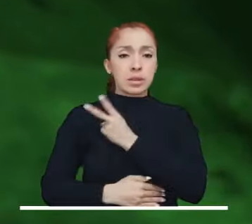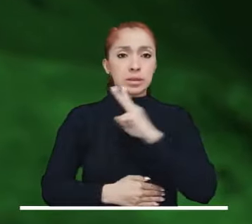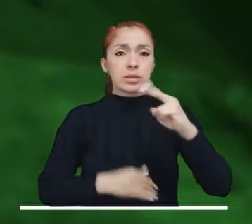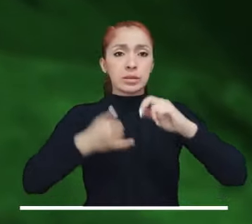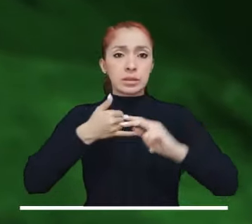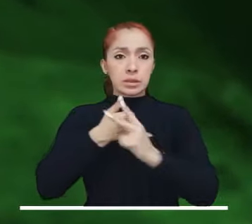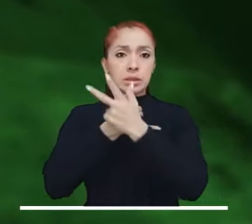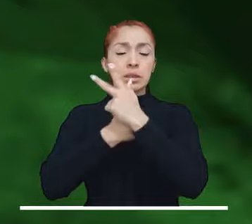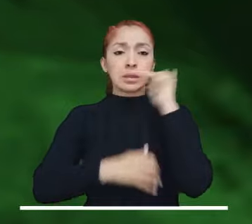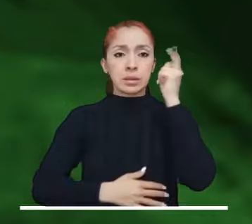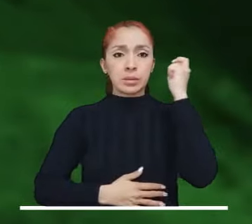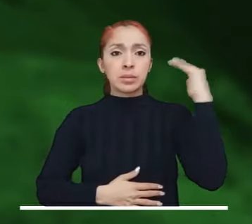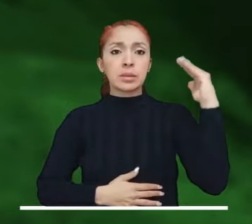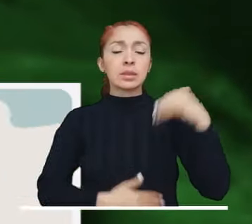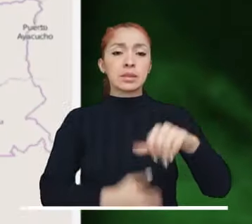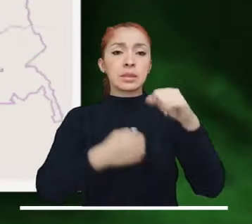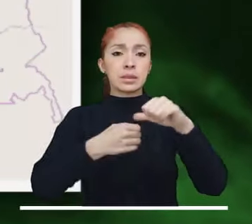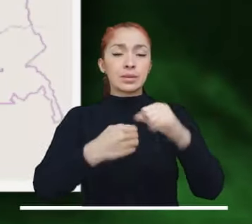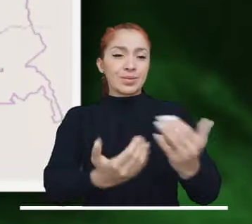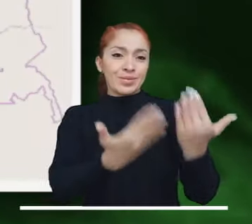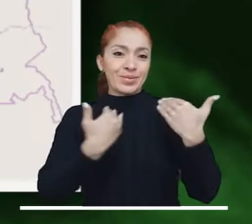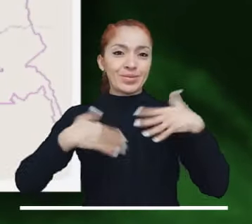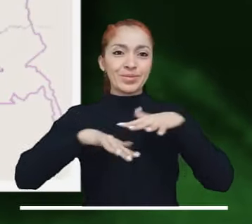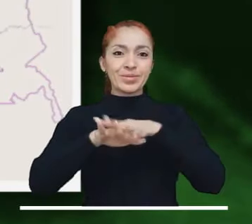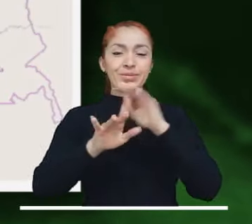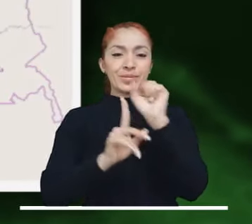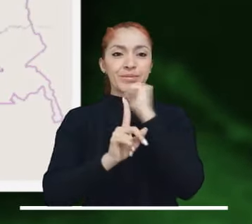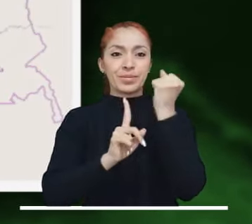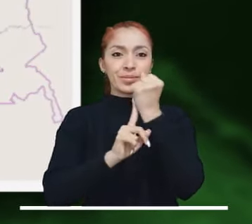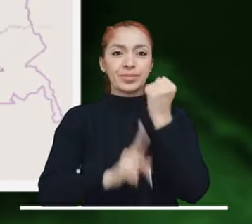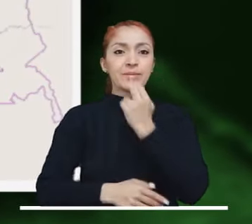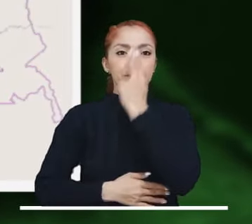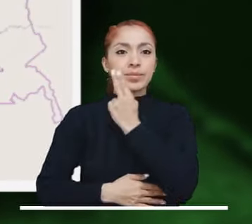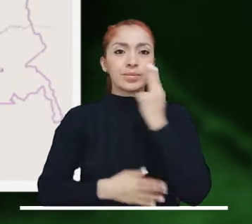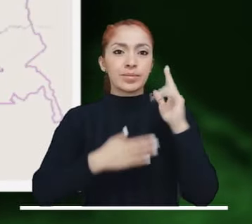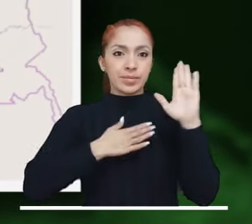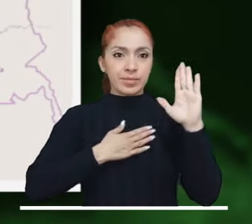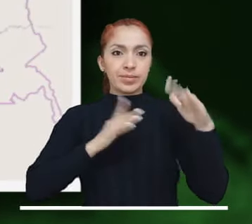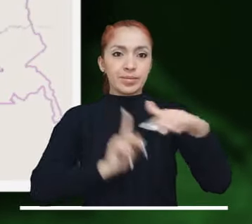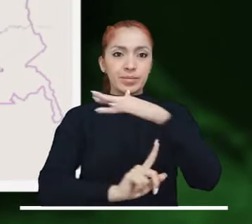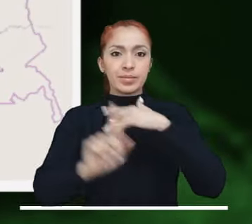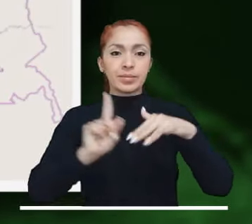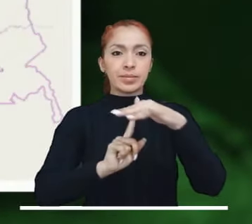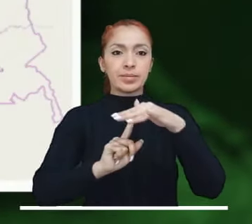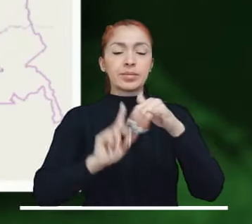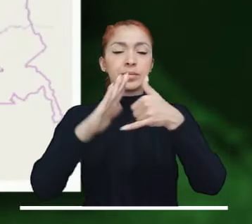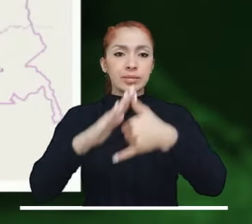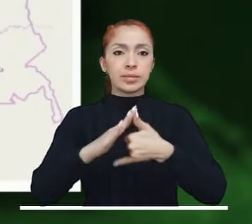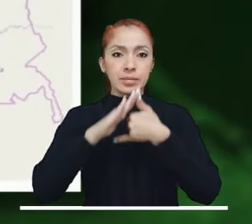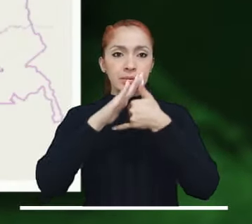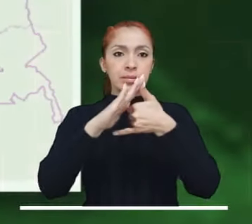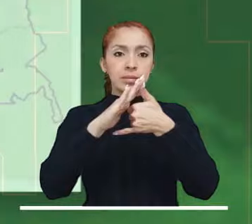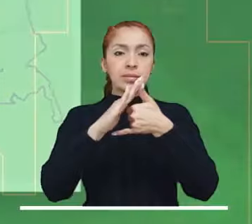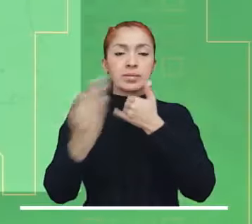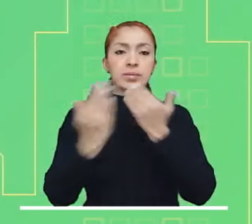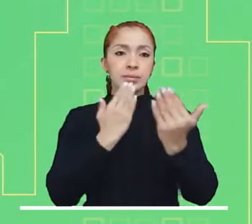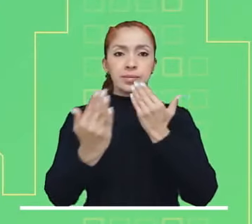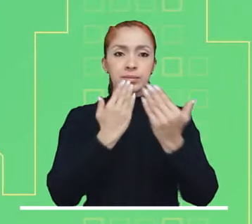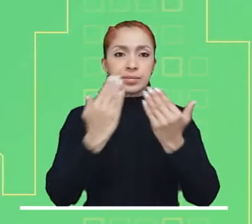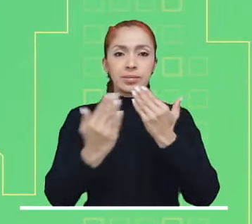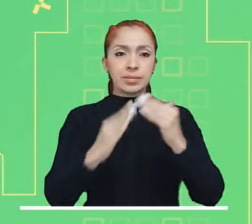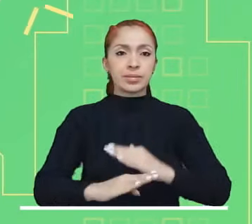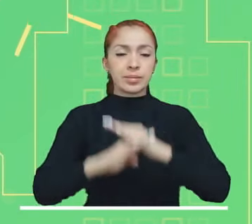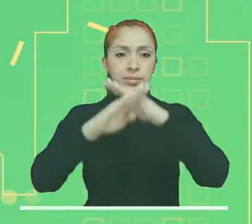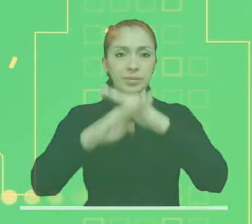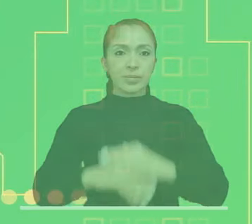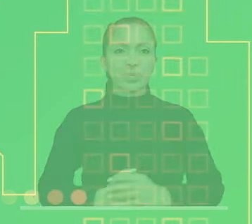Alta posibilidad de deslizamientos en el Caribe, Chocó, Cauca, Valle del Cauca, Los Andes, Meta y Arauca.